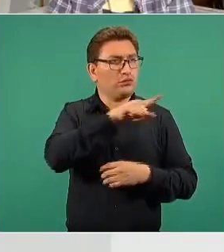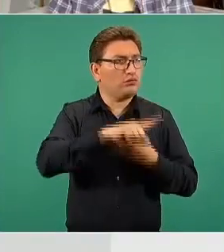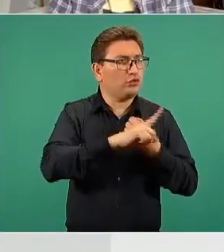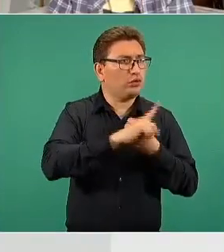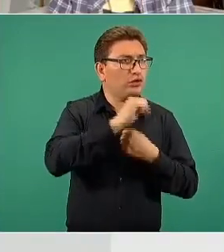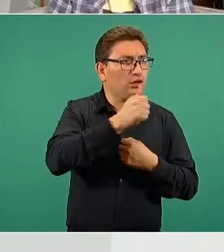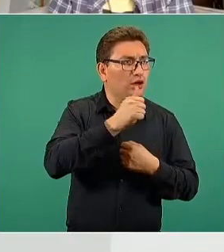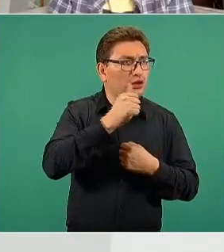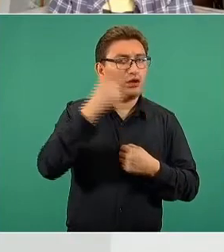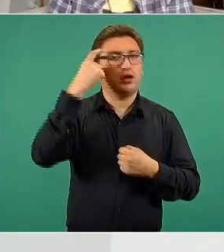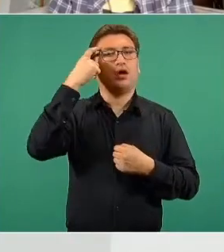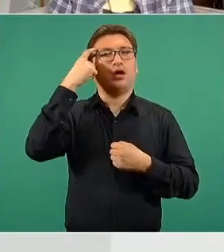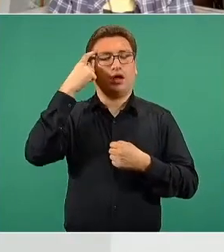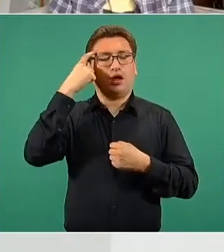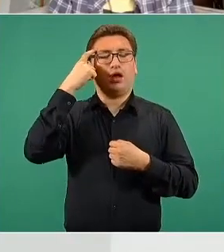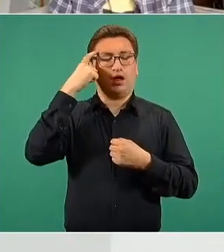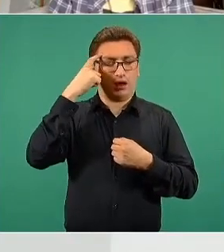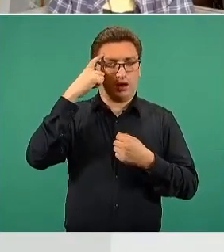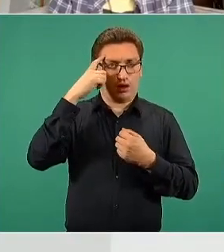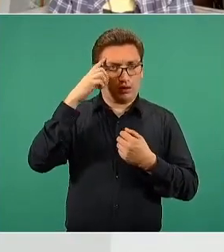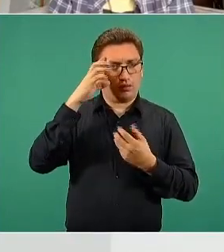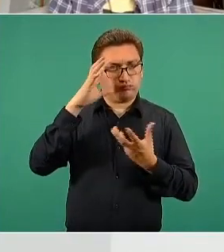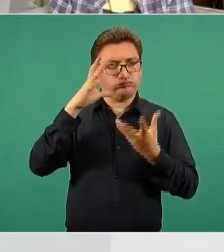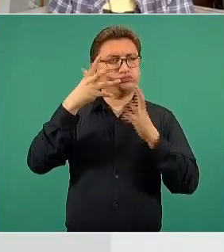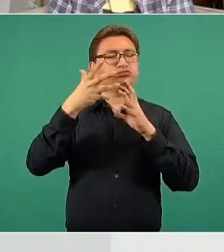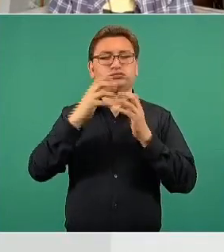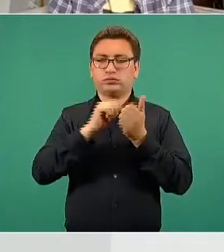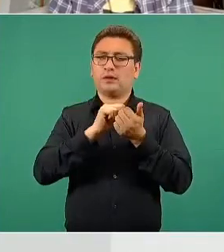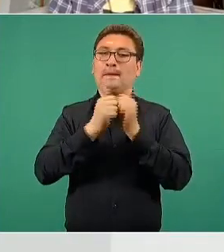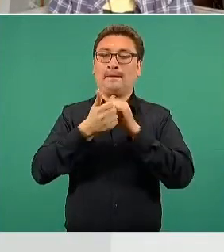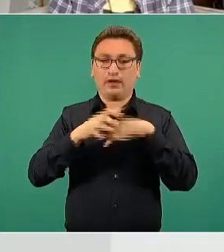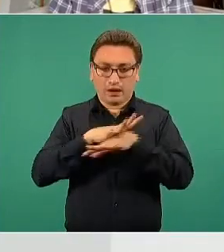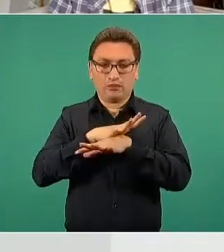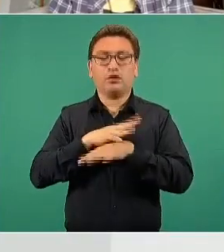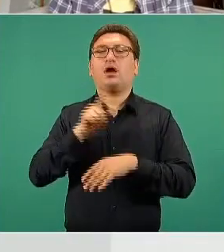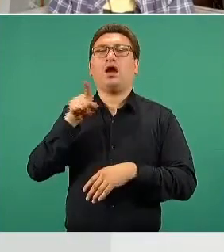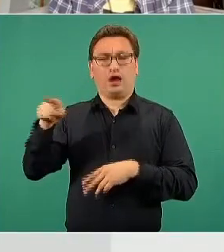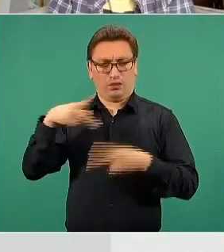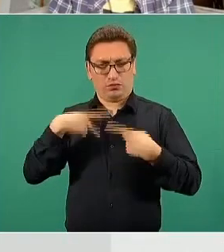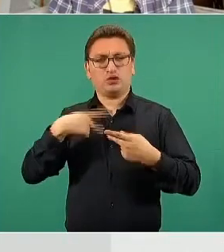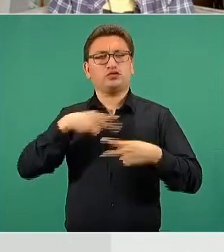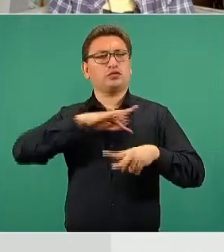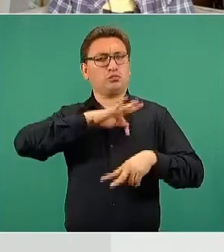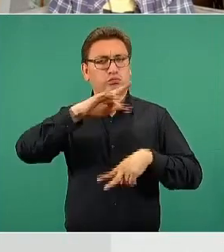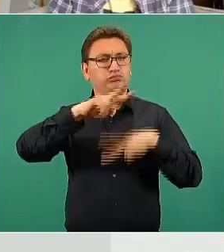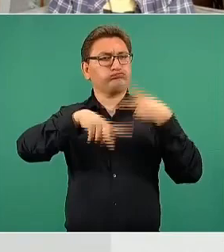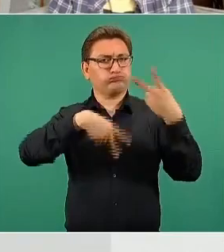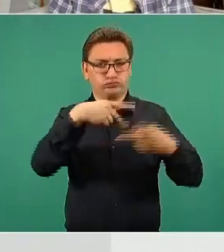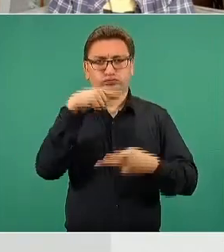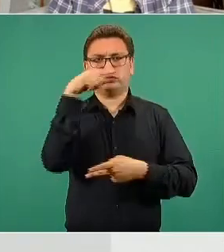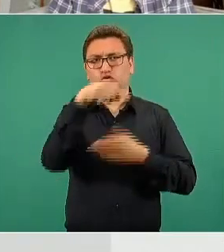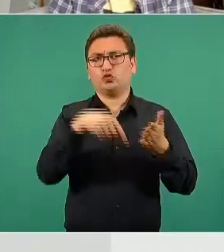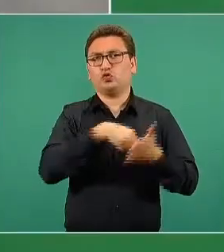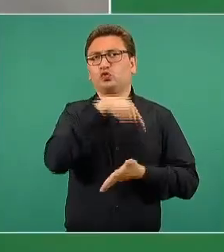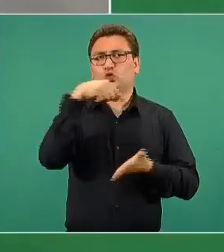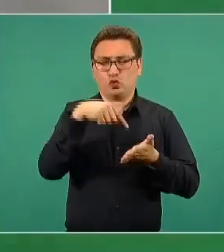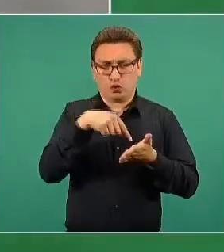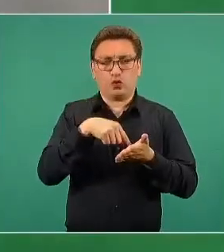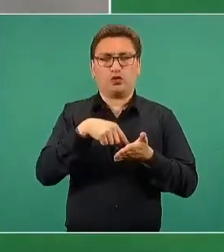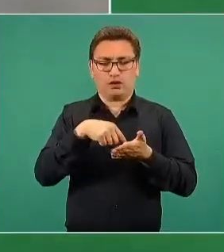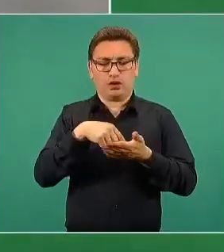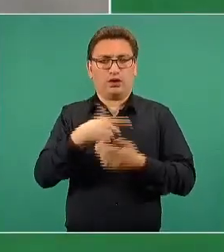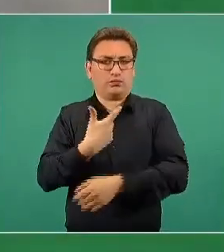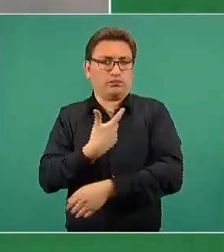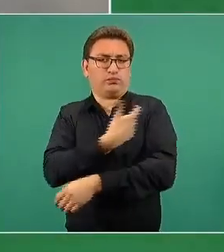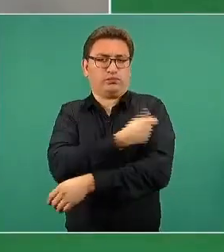problema, cambian su percepción y cambian su decisión. Estas personas pueden acercarse a los centros de vacunación en donde se estarán